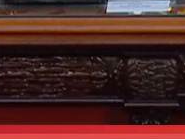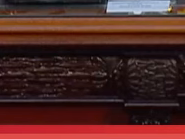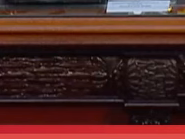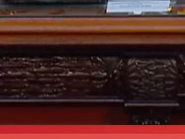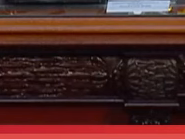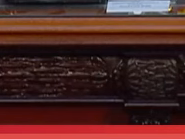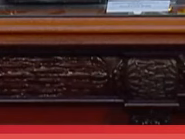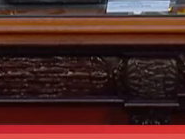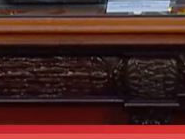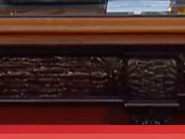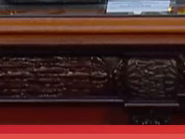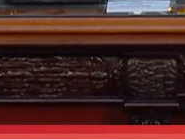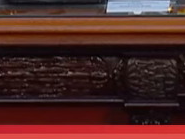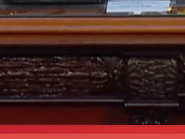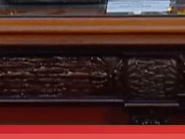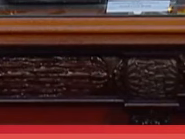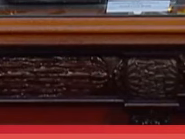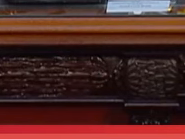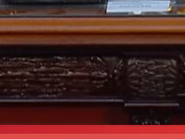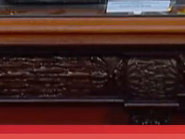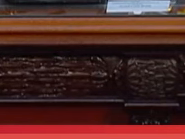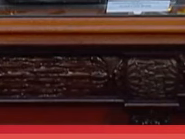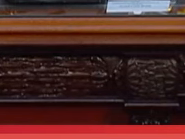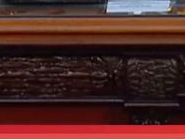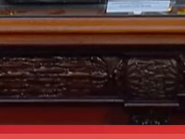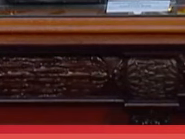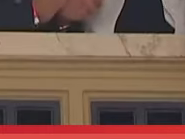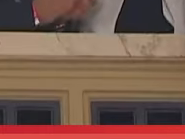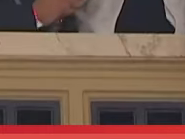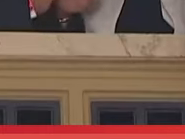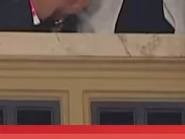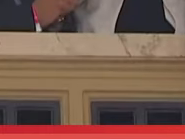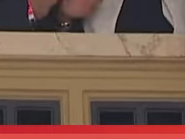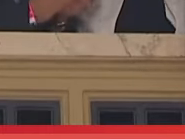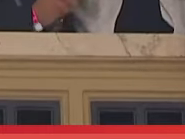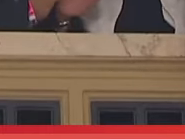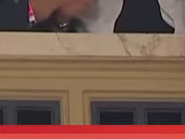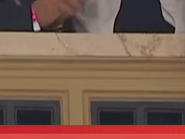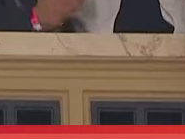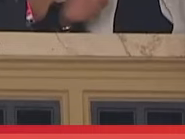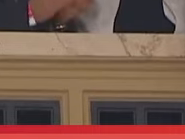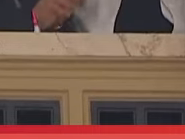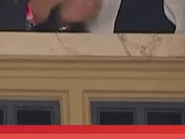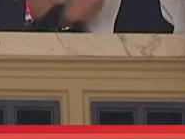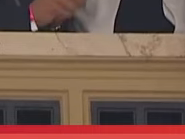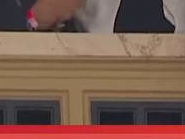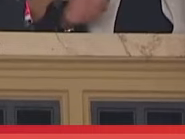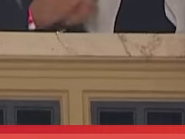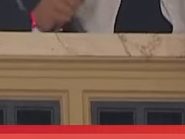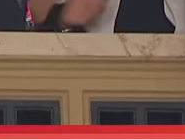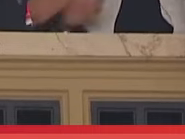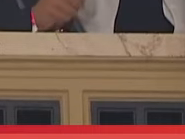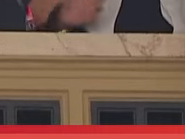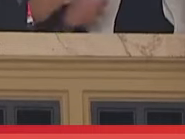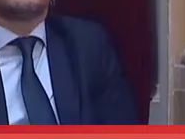nuestra fábrica, ¿no? De la metalmecánica, de lo que le da valor agregado a nuestro agro. Y también en el trabajo,